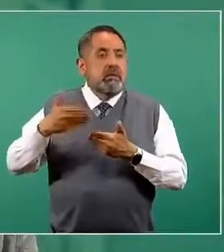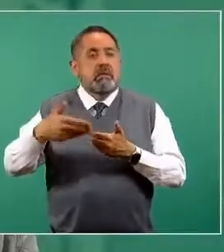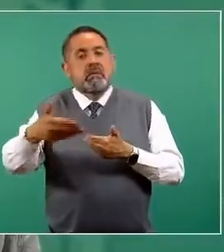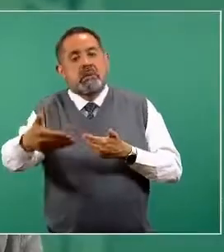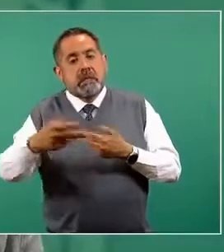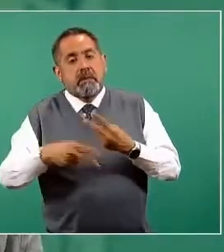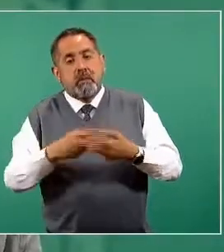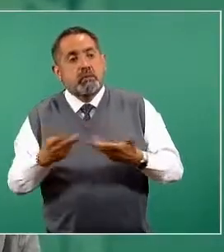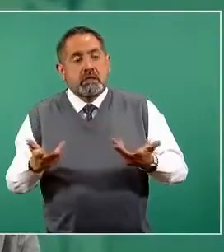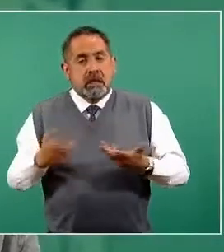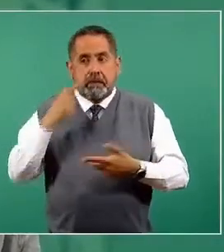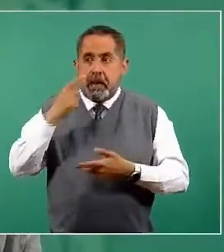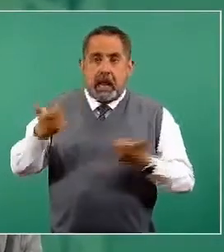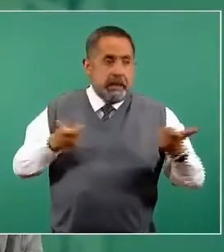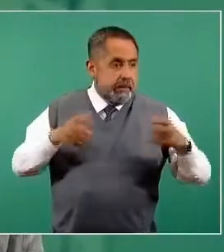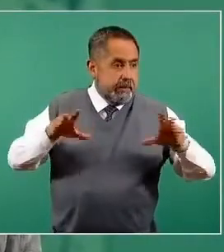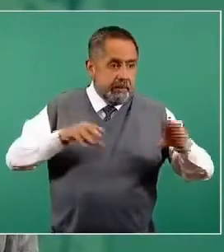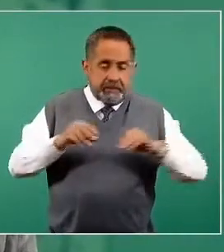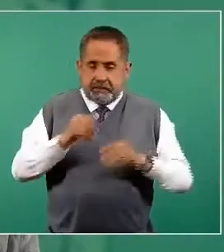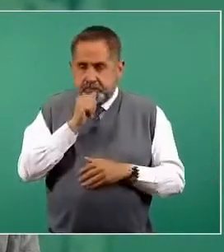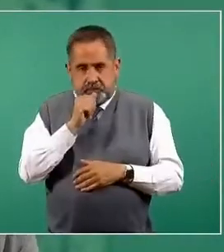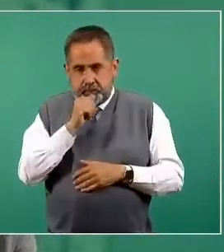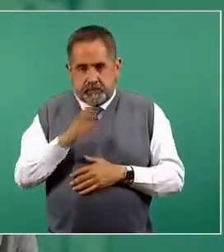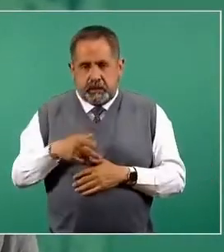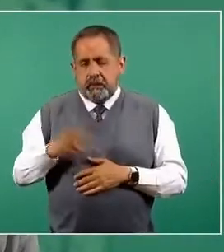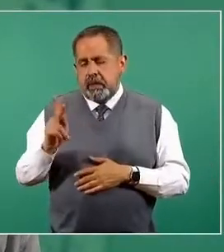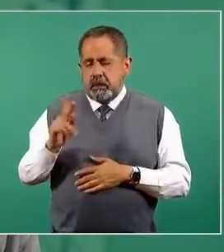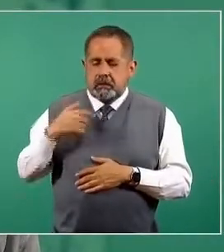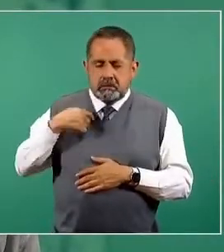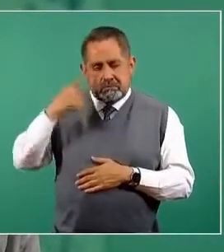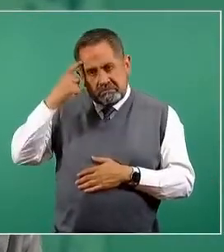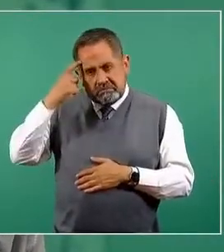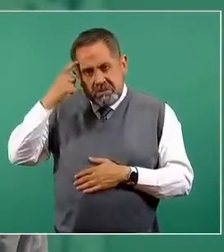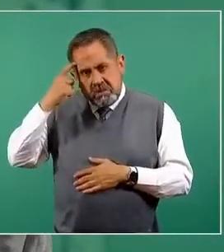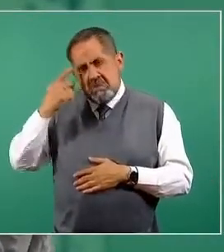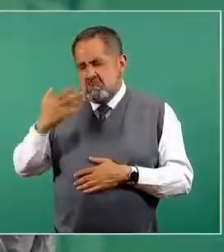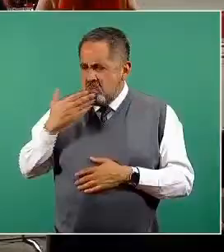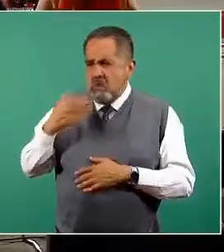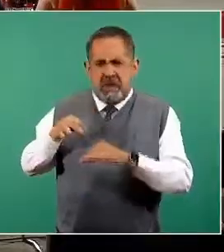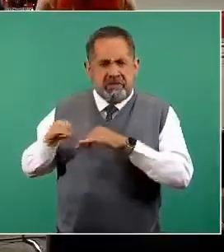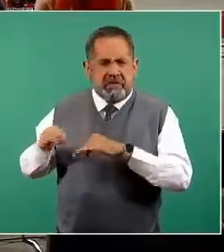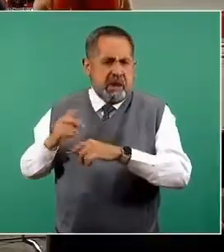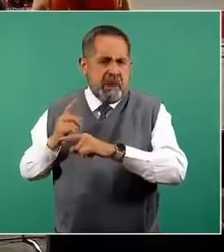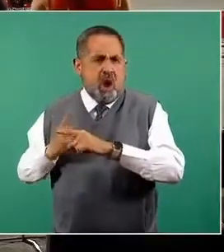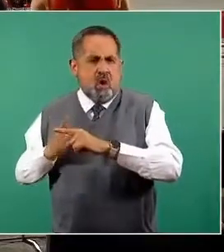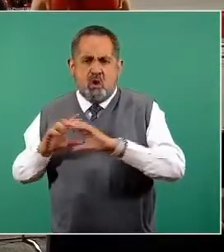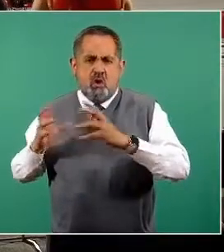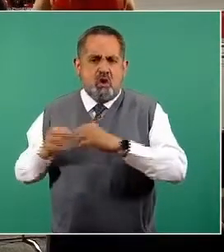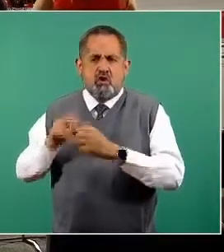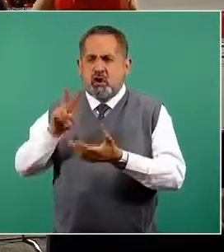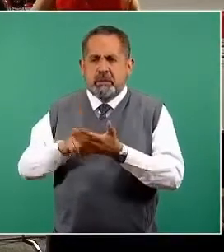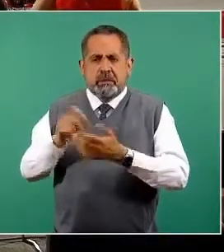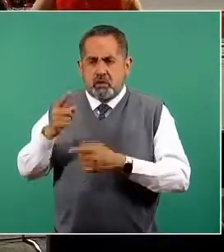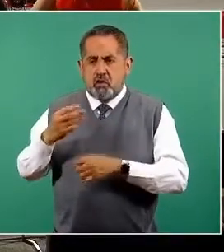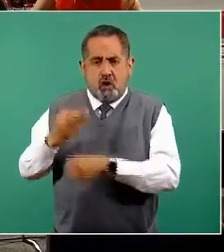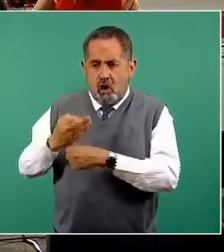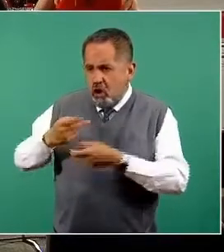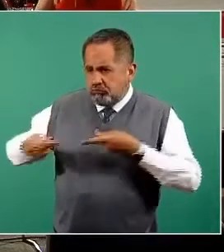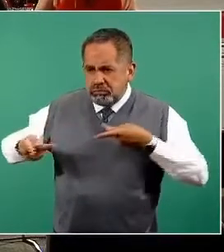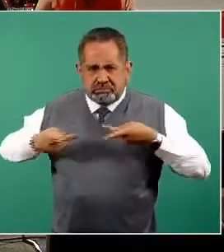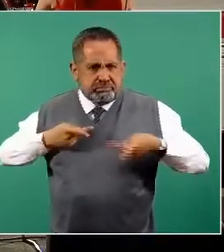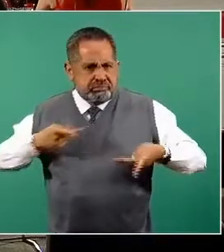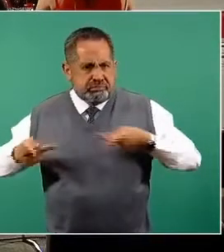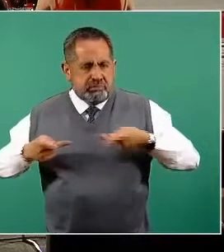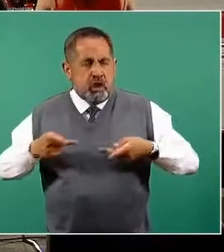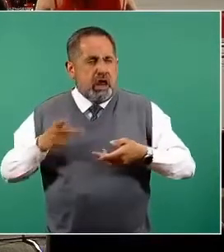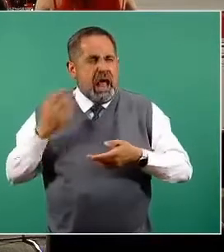los medios de financiamiento, pero dada la experiencia muy positiva de toda la mitad de 2021 en donde se empezó a planear esto,